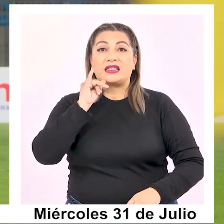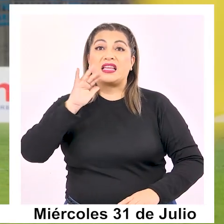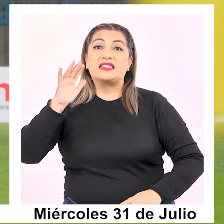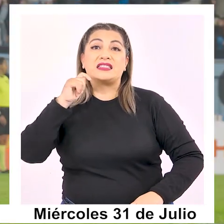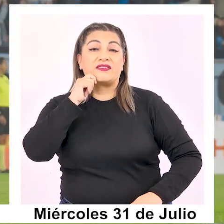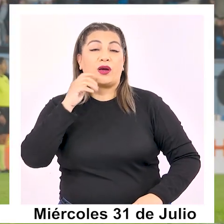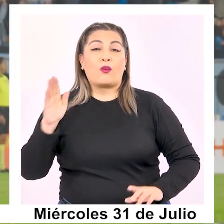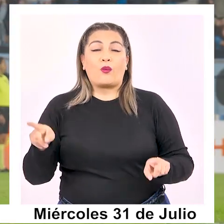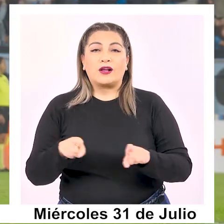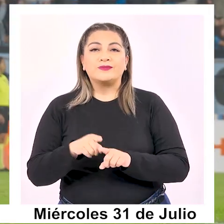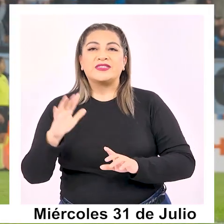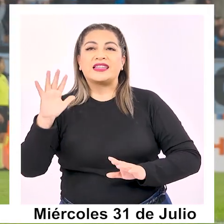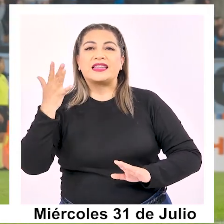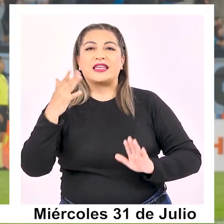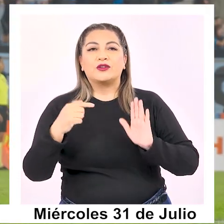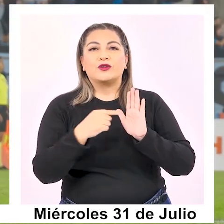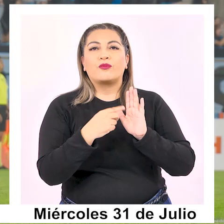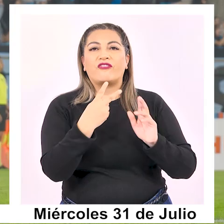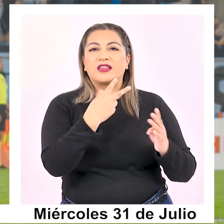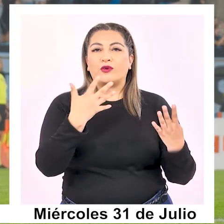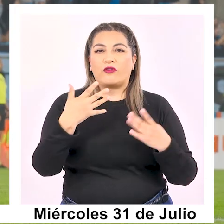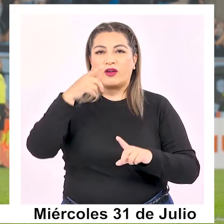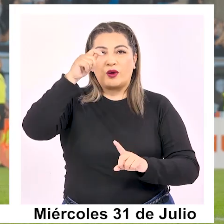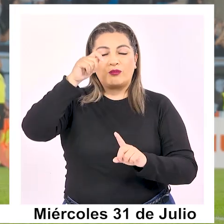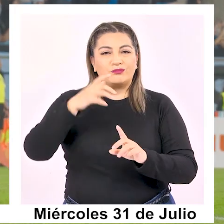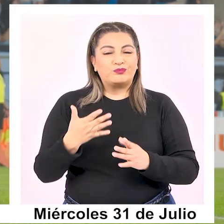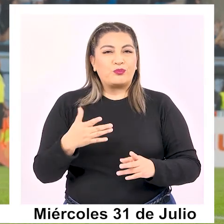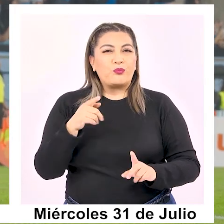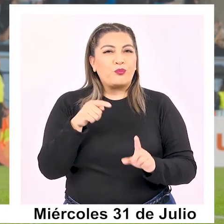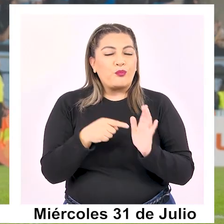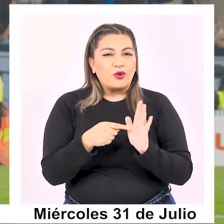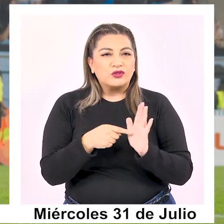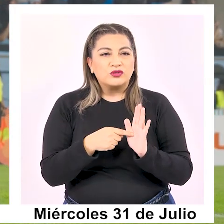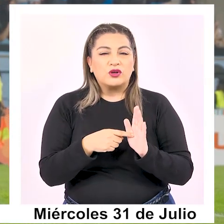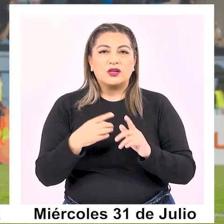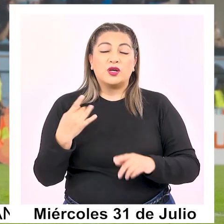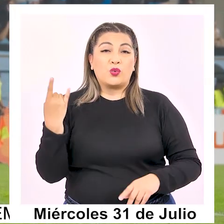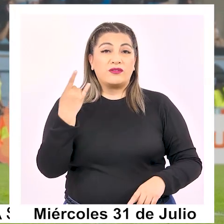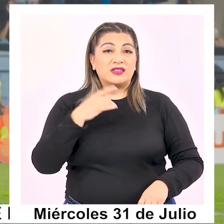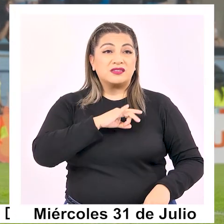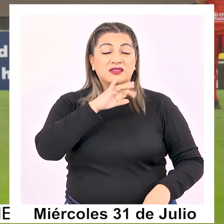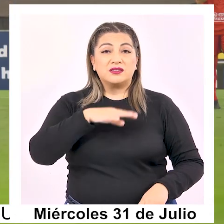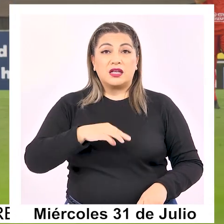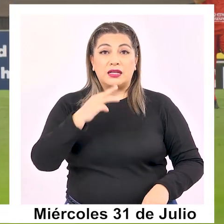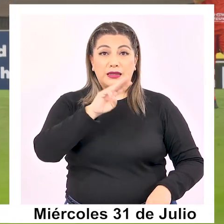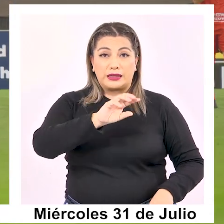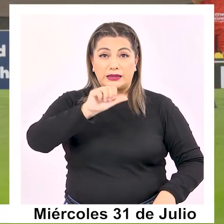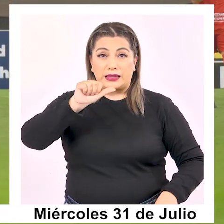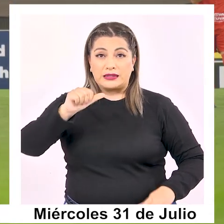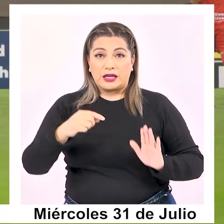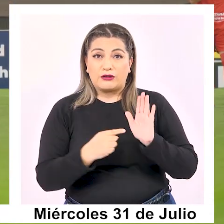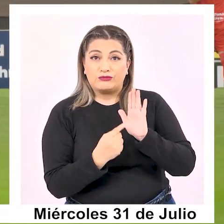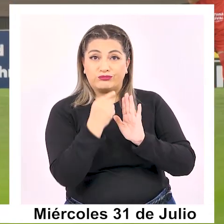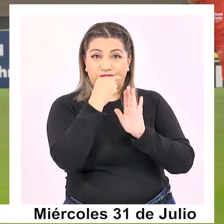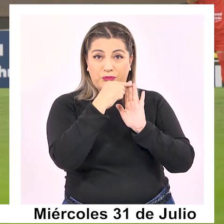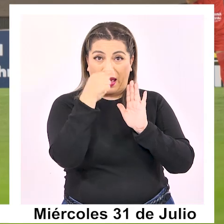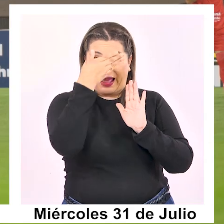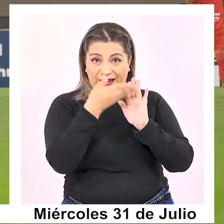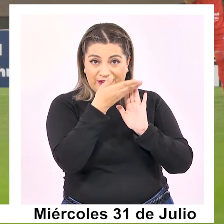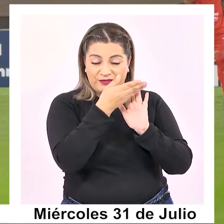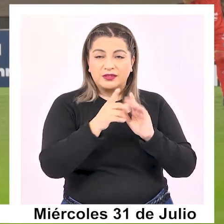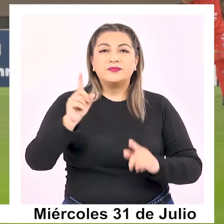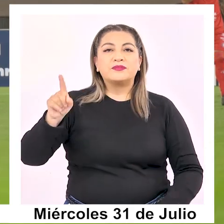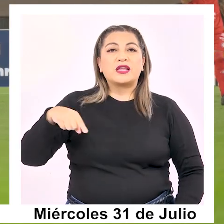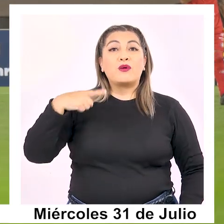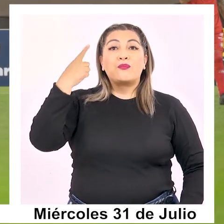quinto lugar de la tabla Con 29 puntos A 7 del líder Universidad de Chile Que tiene 36 unidades El